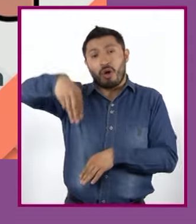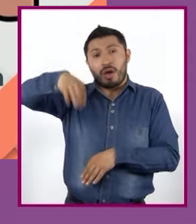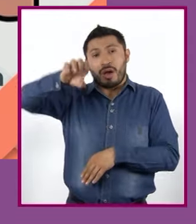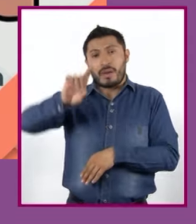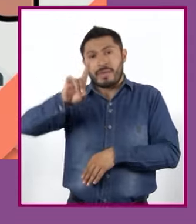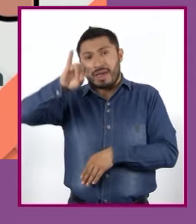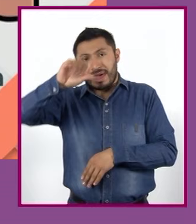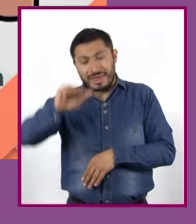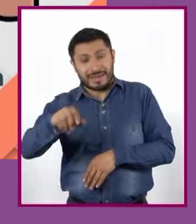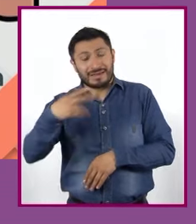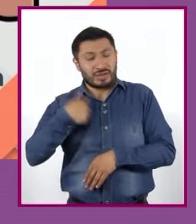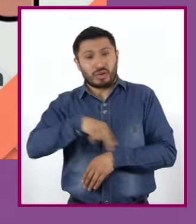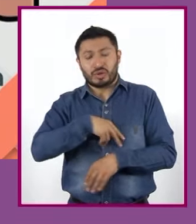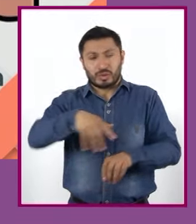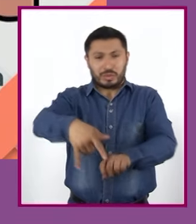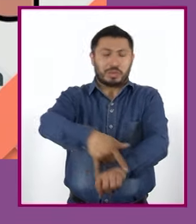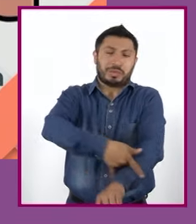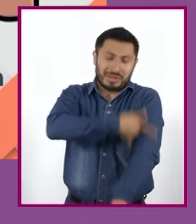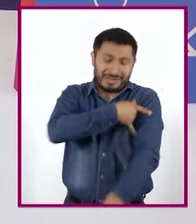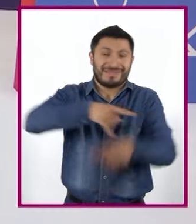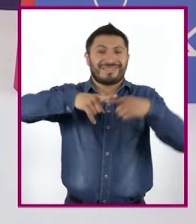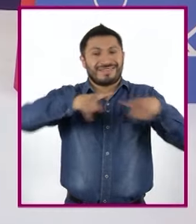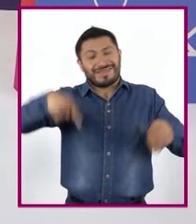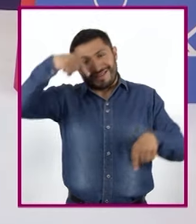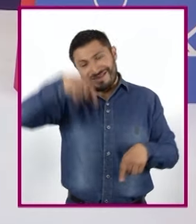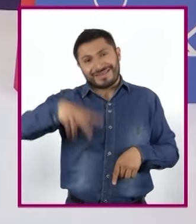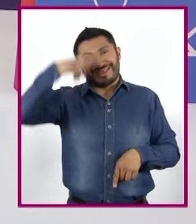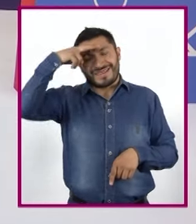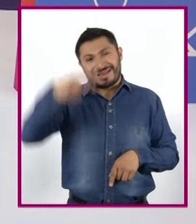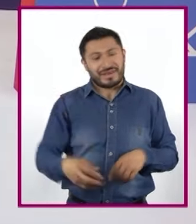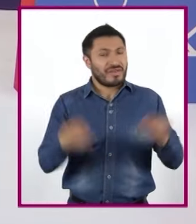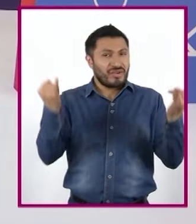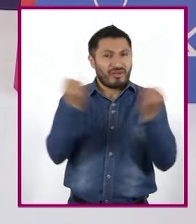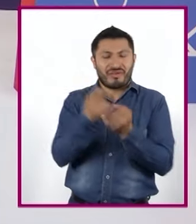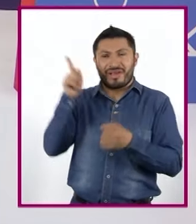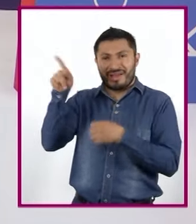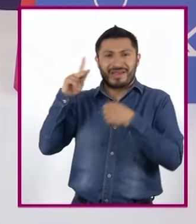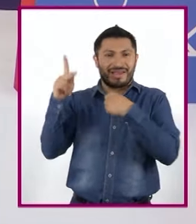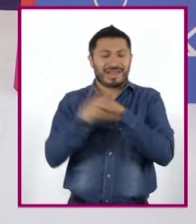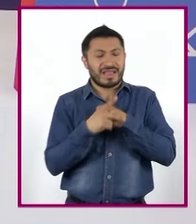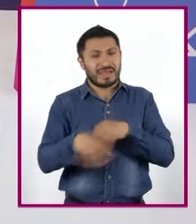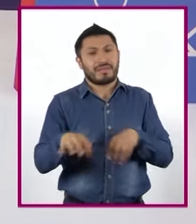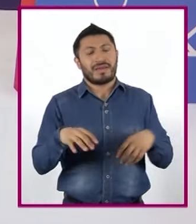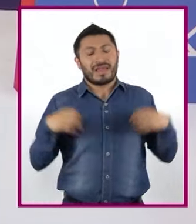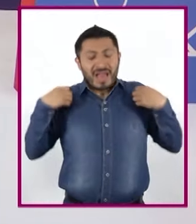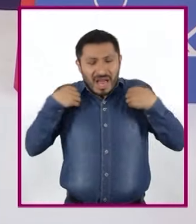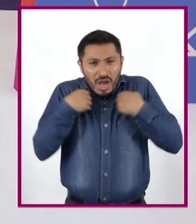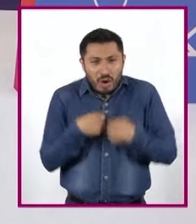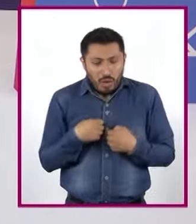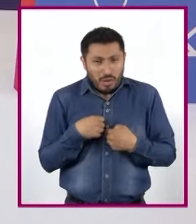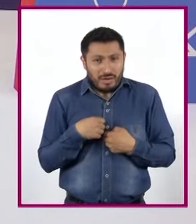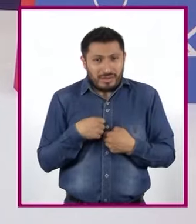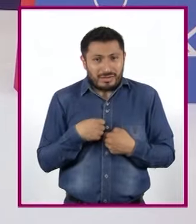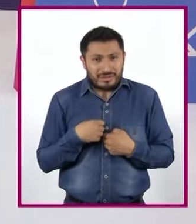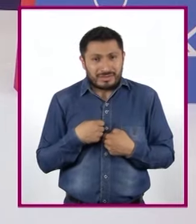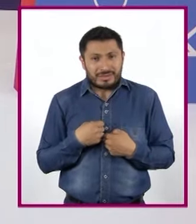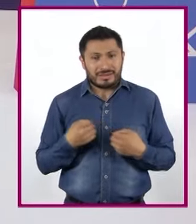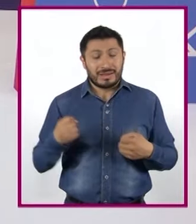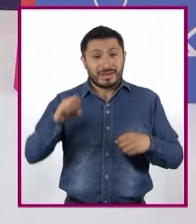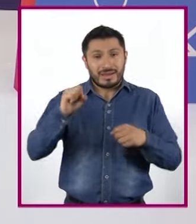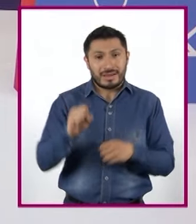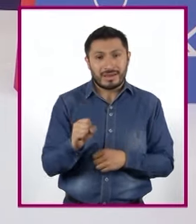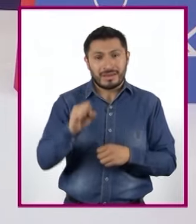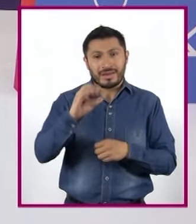para nosotros es otra cosa. También en España a los abrigos les dicen sobre todo y se